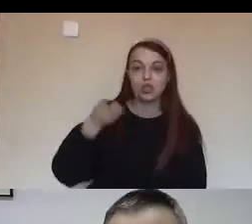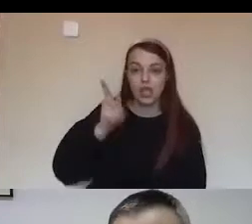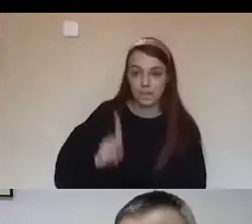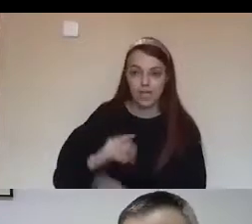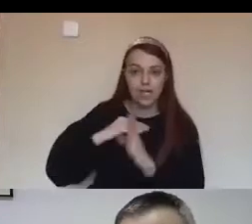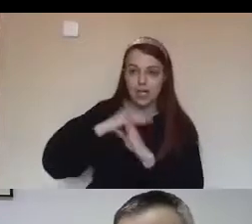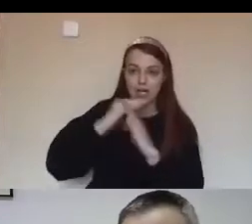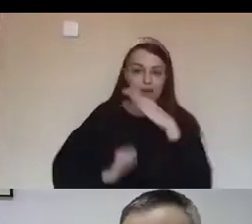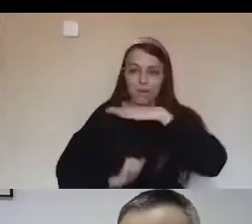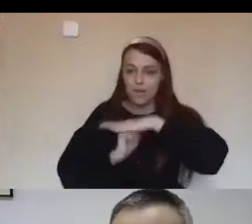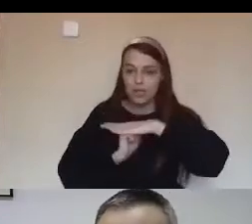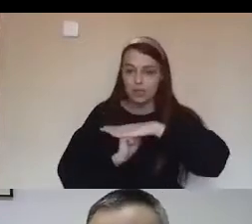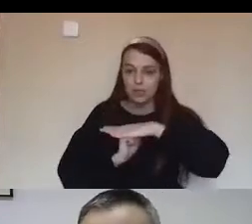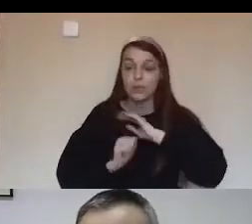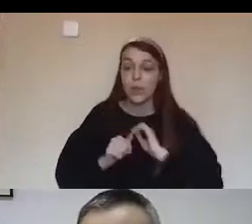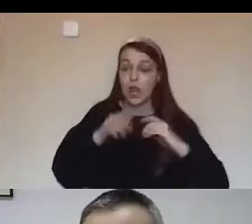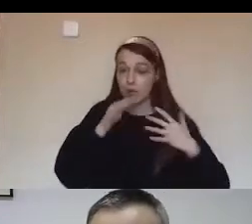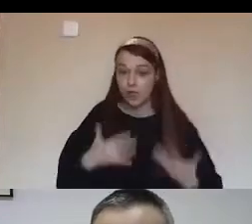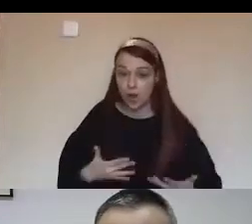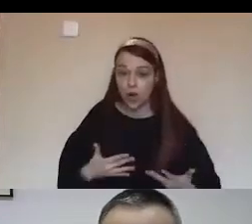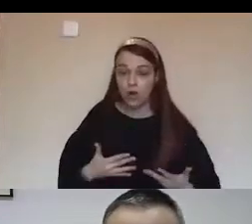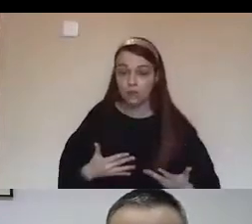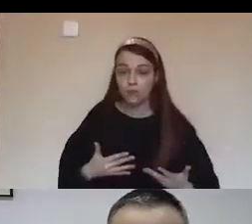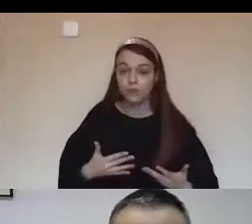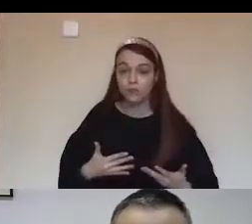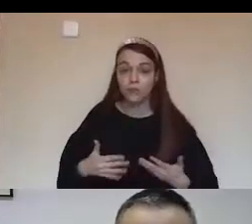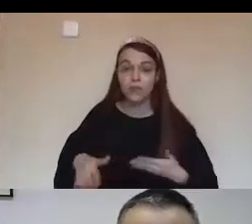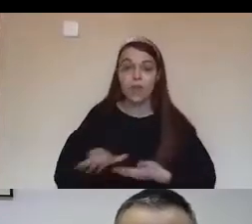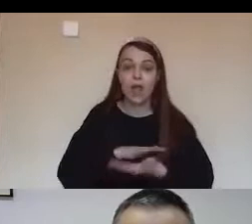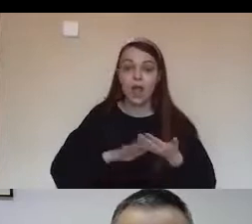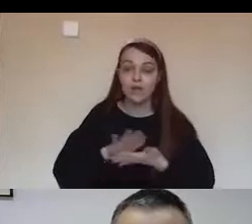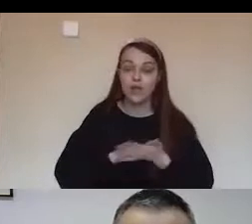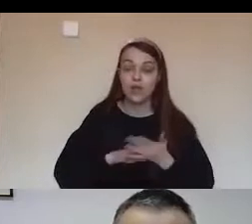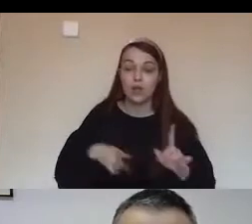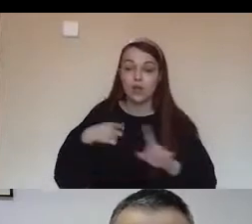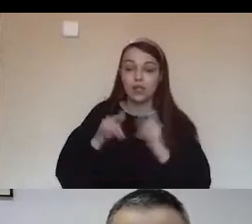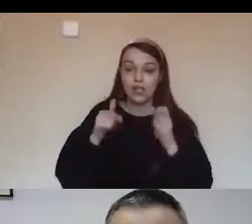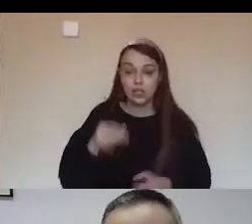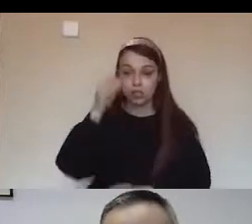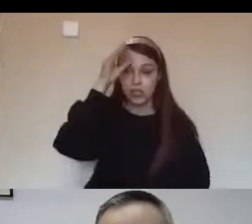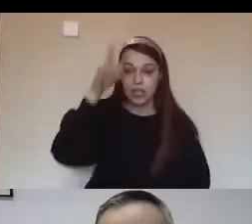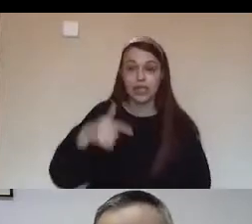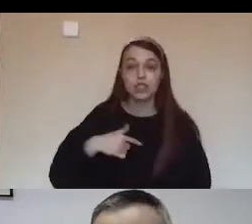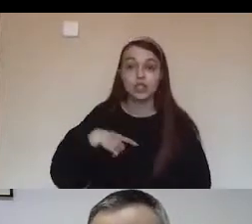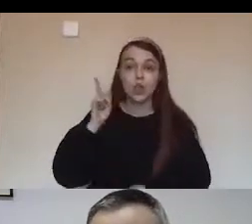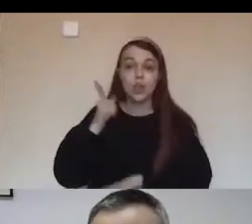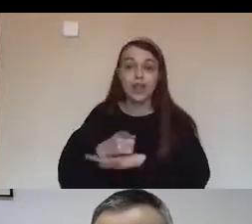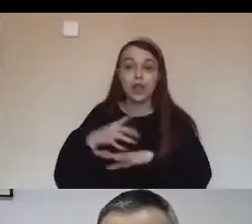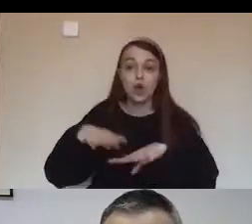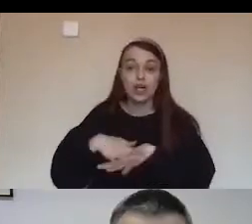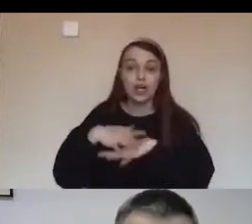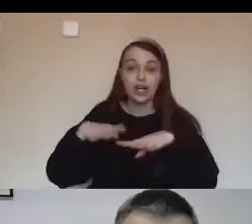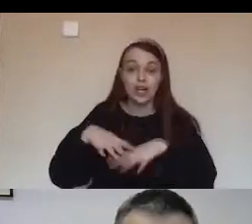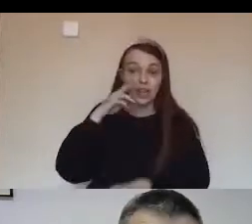Ahora, dentro de esta realidad de los destinos inteligentes, yo dirijo una red de museos y monumentos